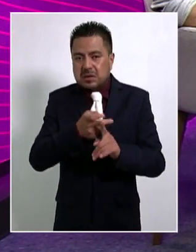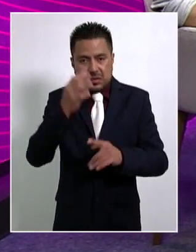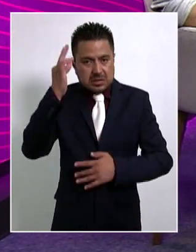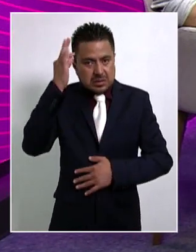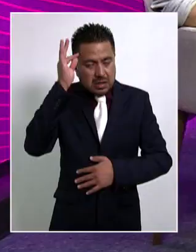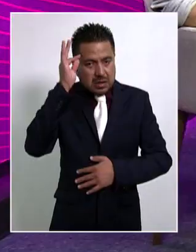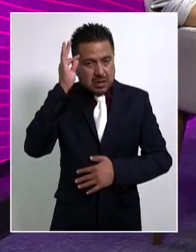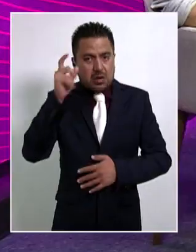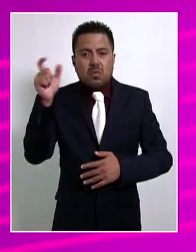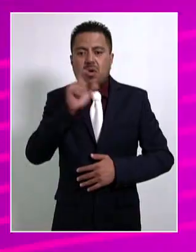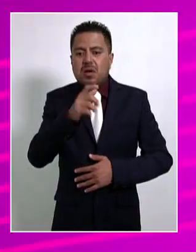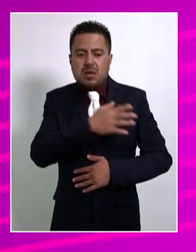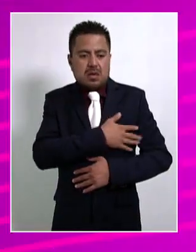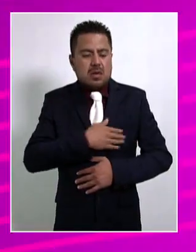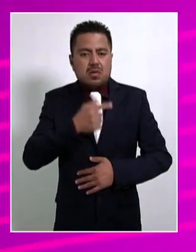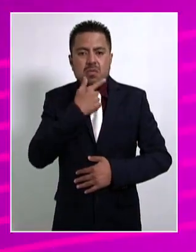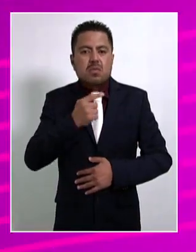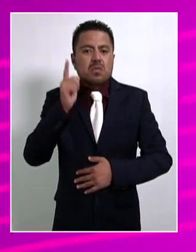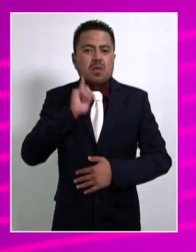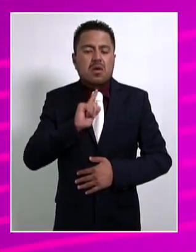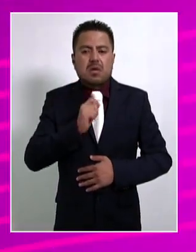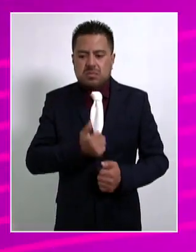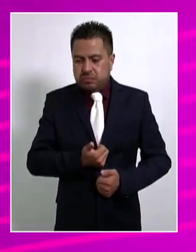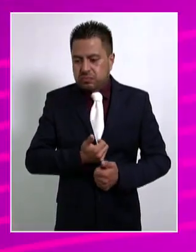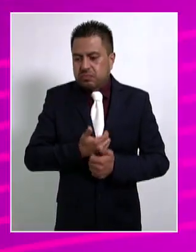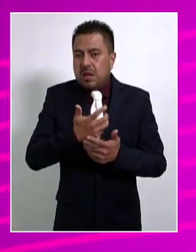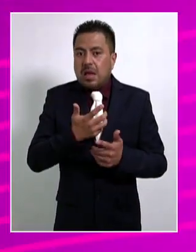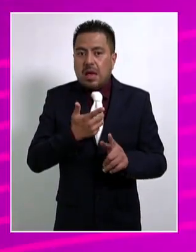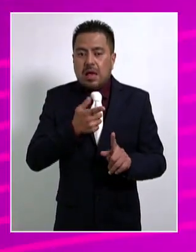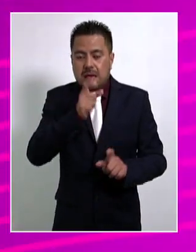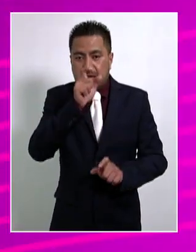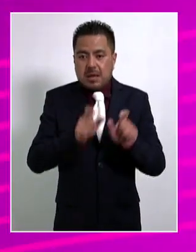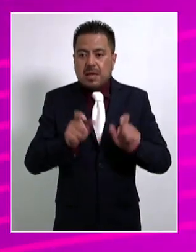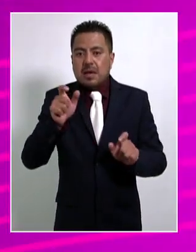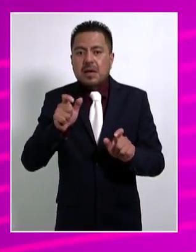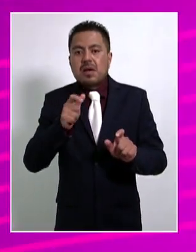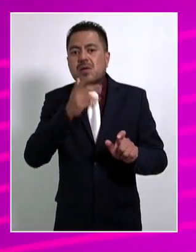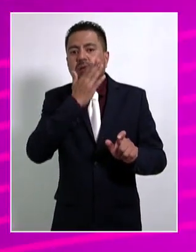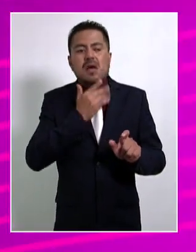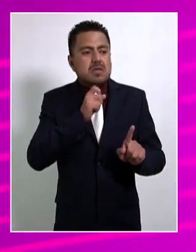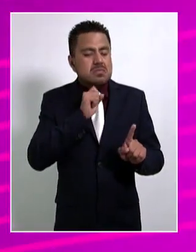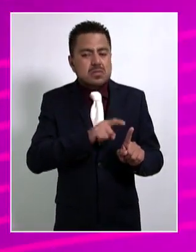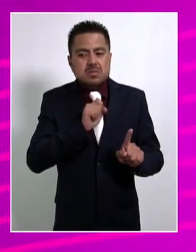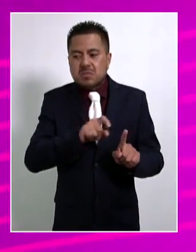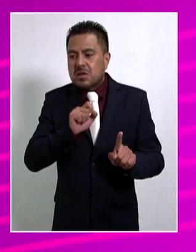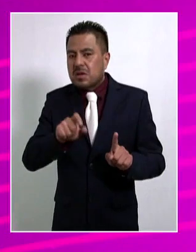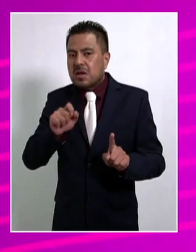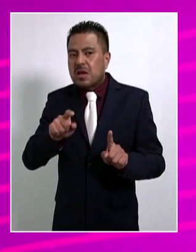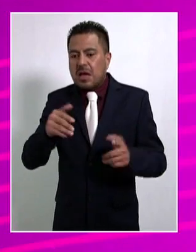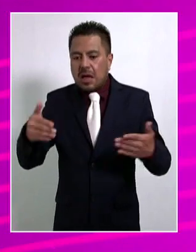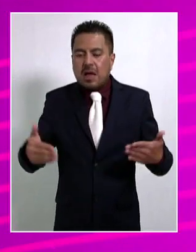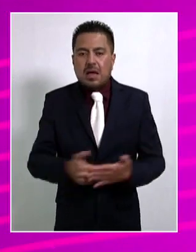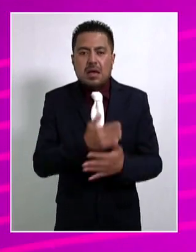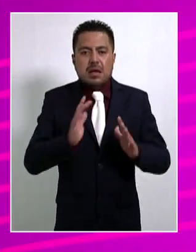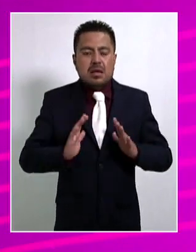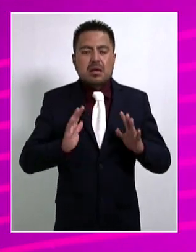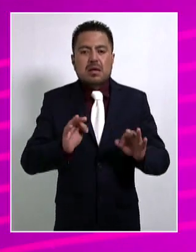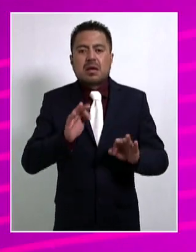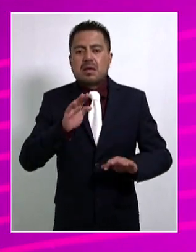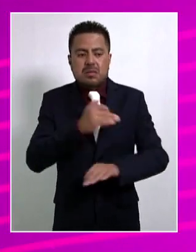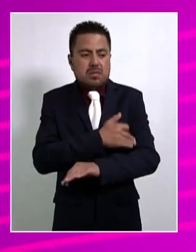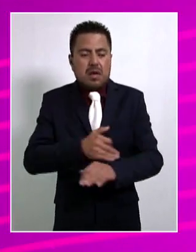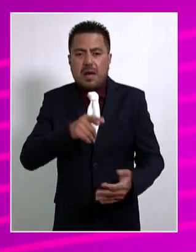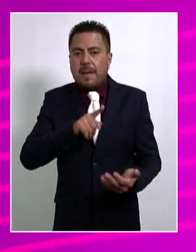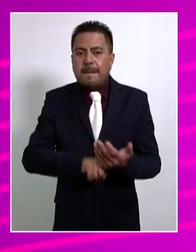cuando una hija o un hijo se expresa con una identidad que no es la misma que le asignaron al nacer. Muchas